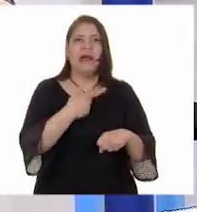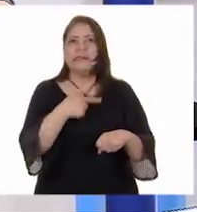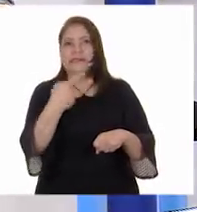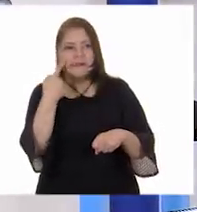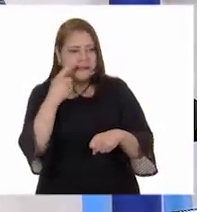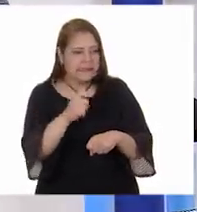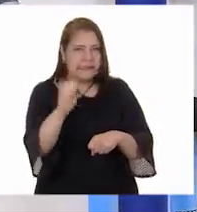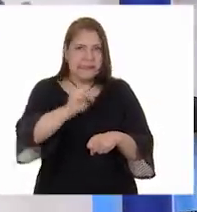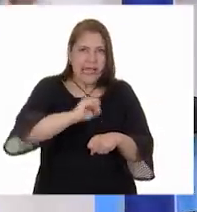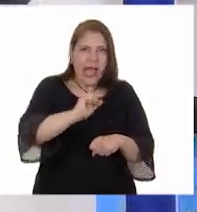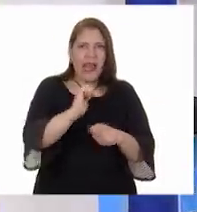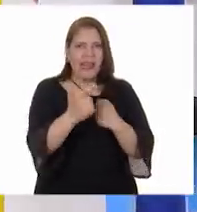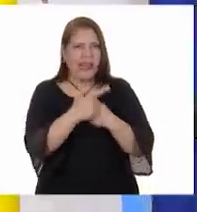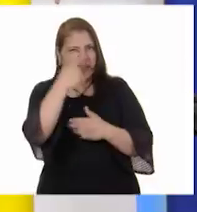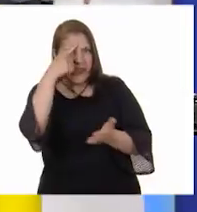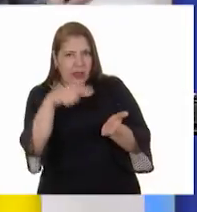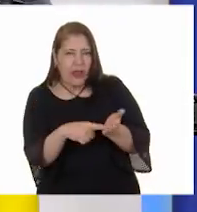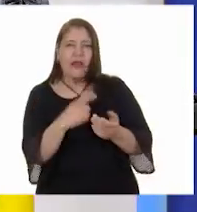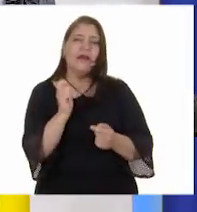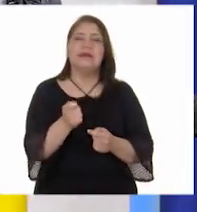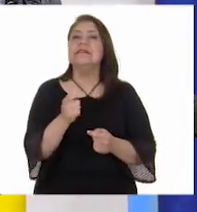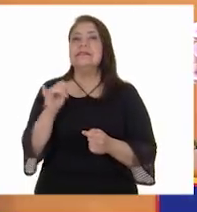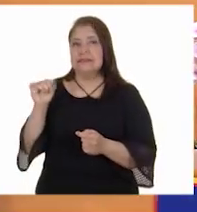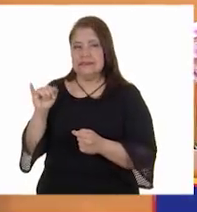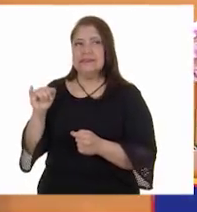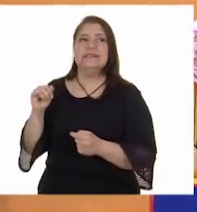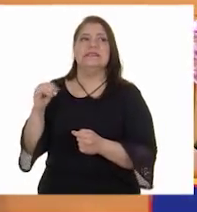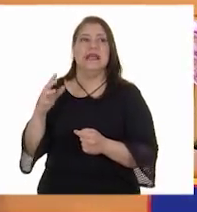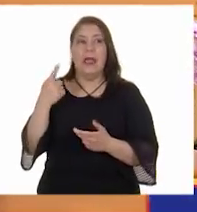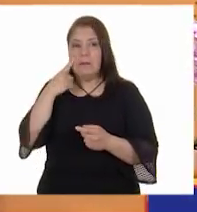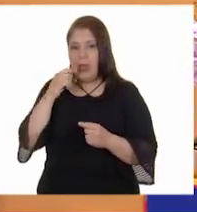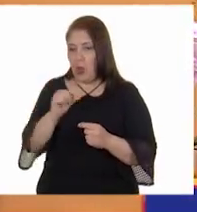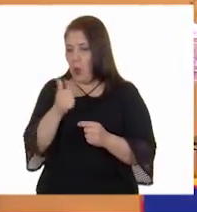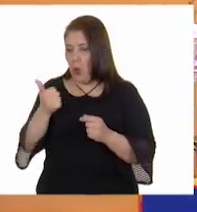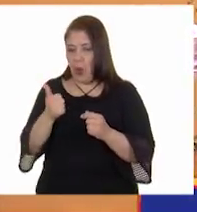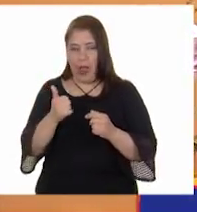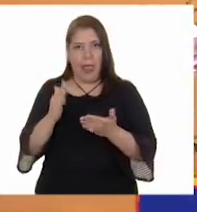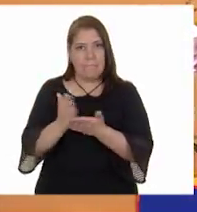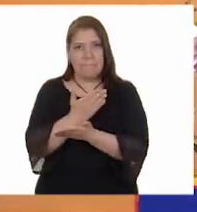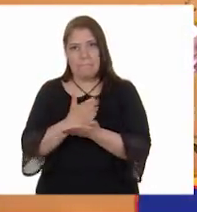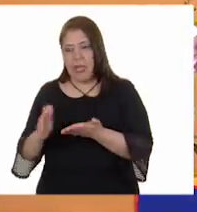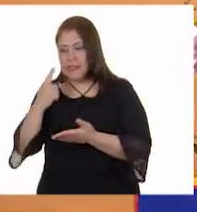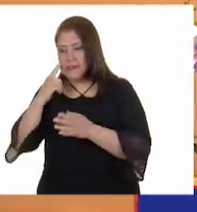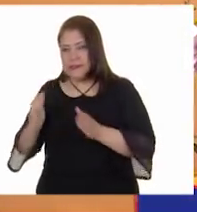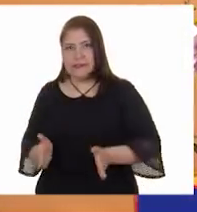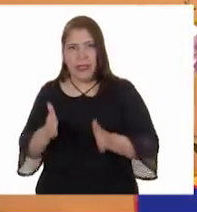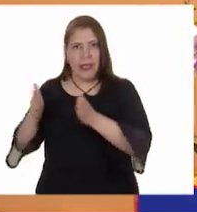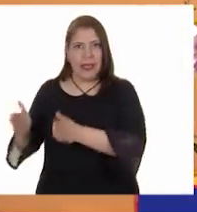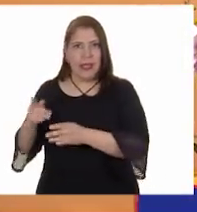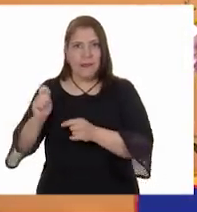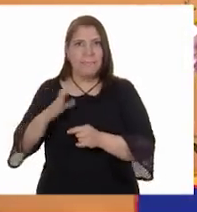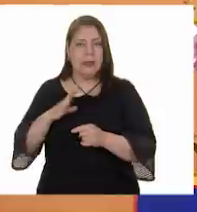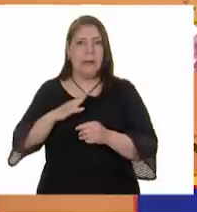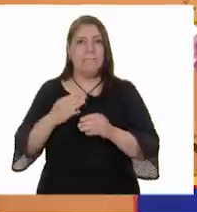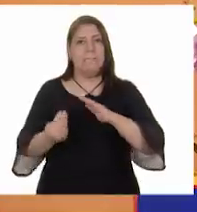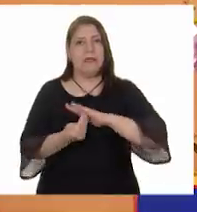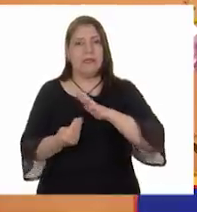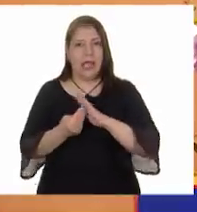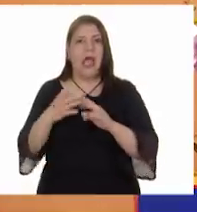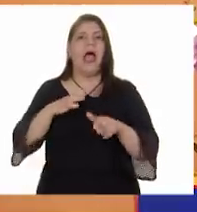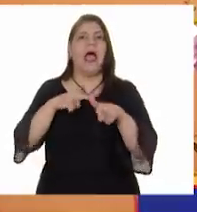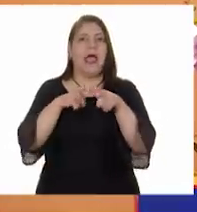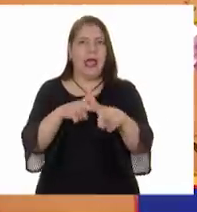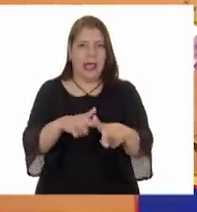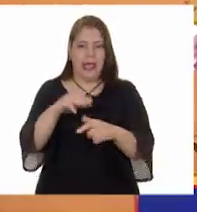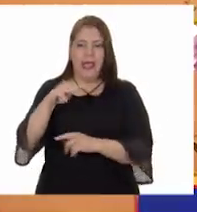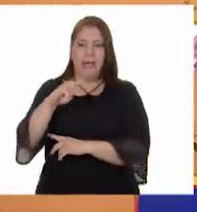sal, ¿verdad? Es sal. Y luego viene todavía tenemos esta mesa. Sí. Porque el día de hoy vamos a ver, seguimos viendo mezclas, pero